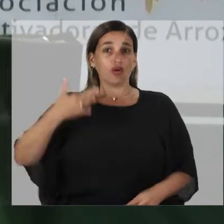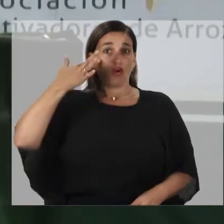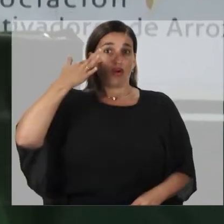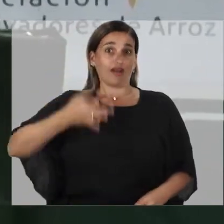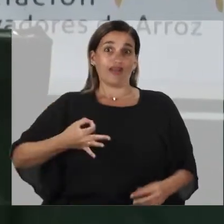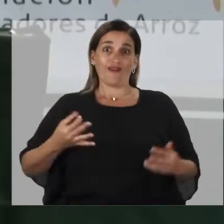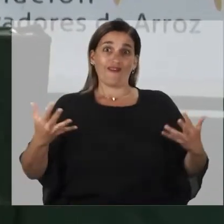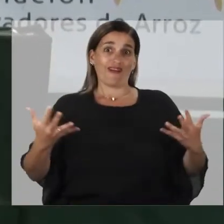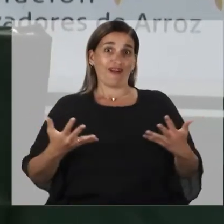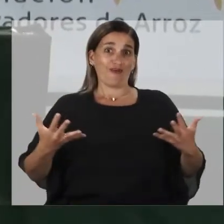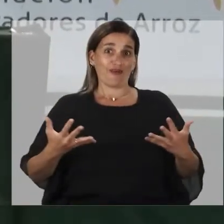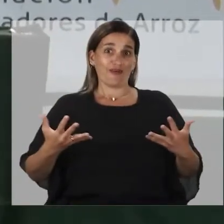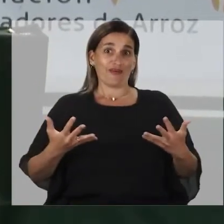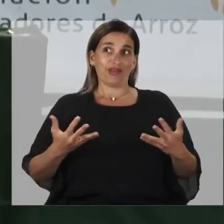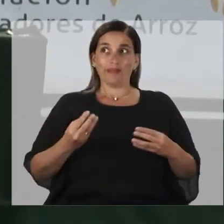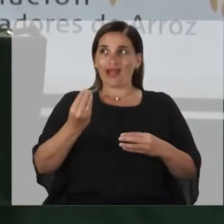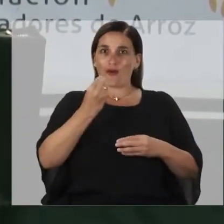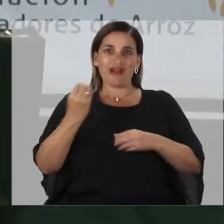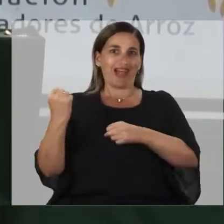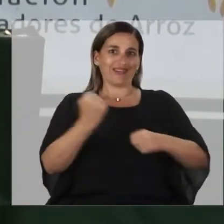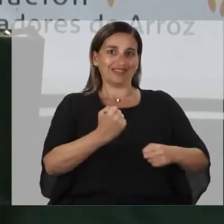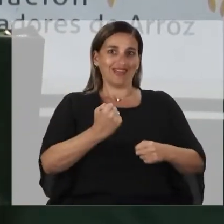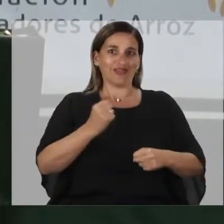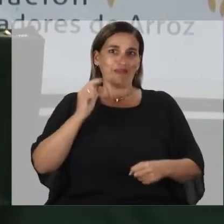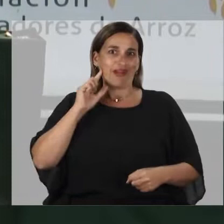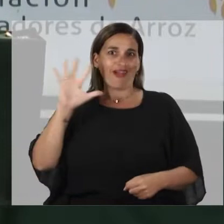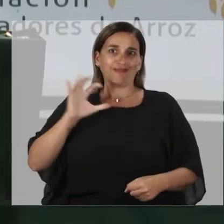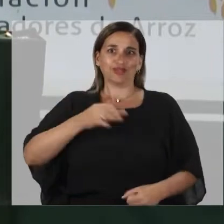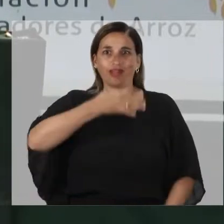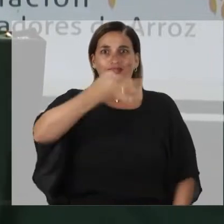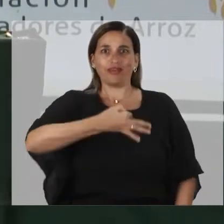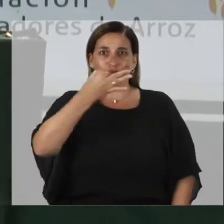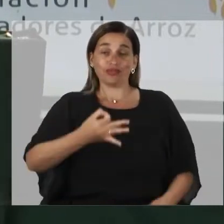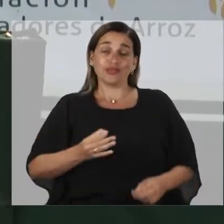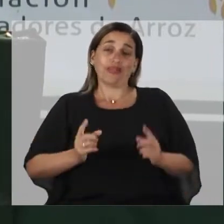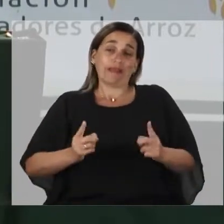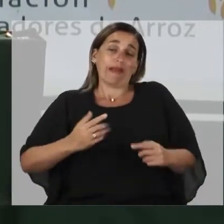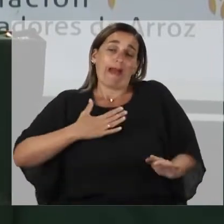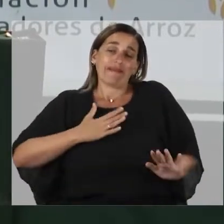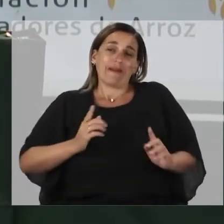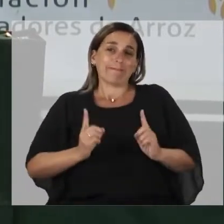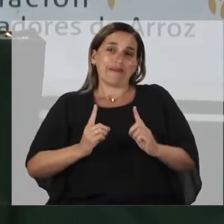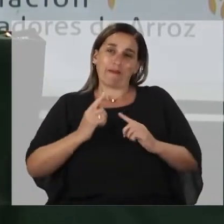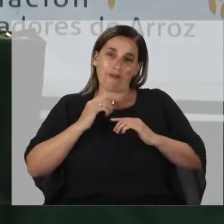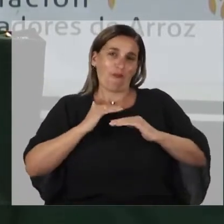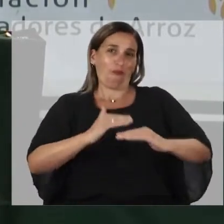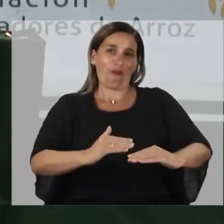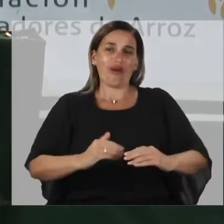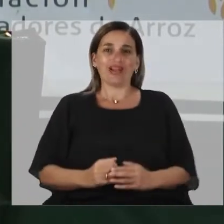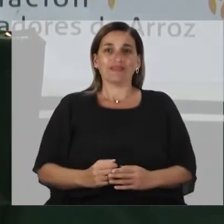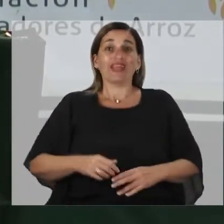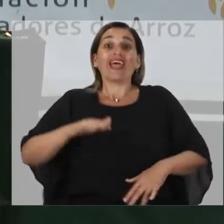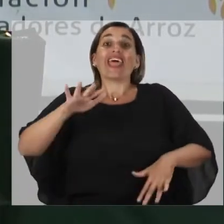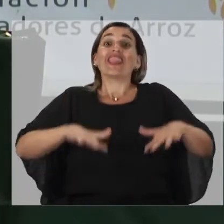Yo creo que a esta altura está más para comer el asado que para escuchar más discursos, cosa que a mí también me pasa.